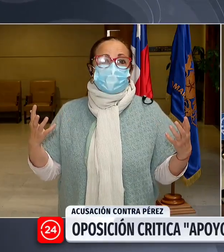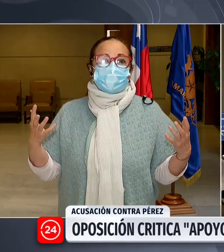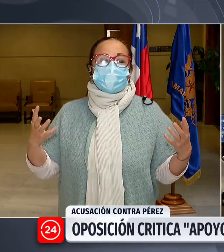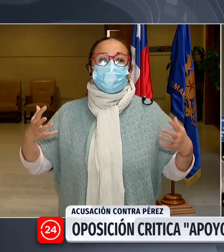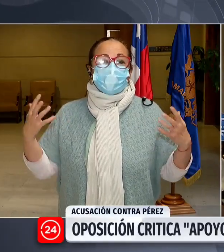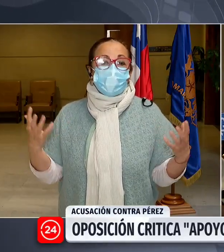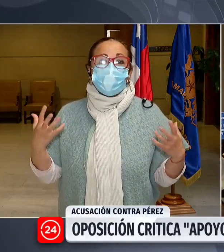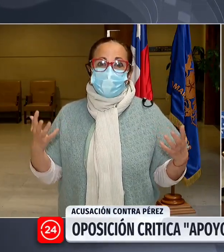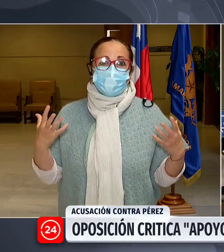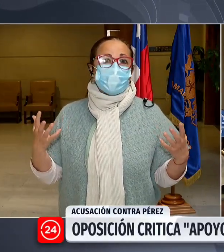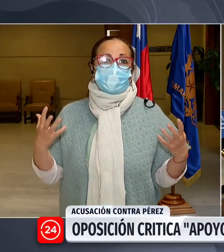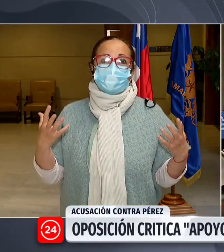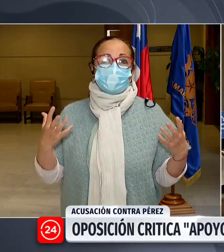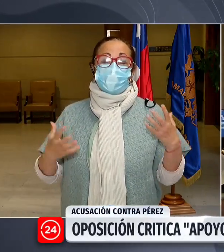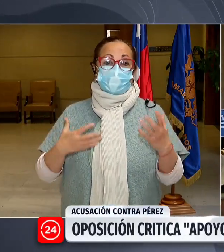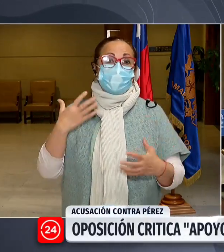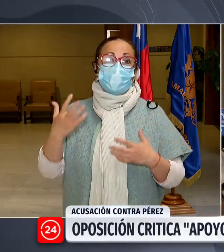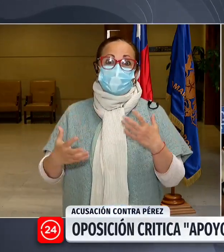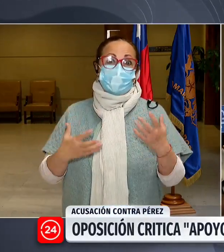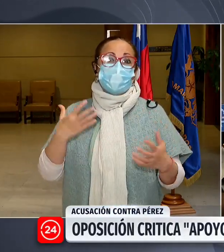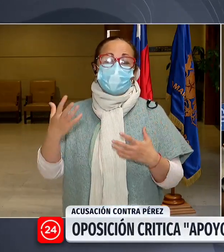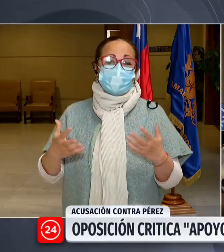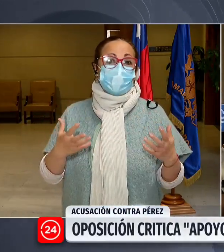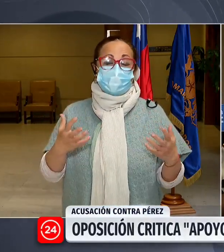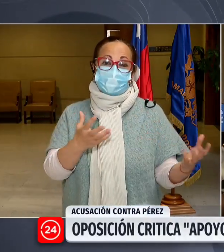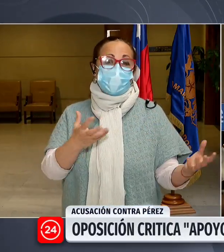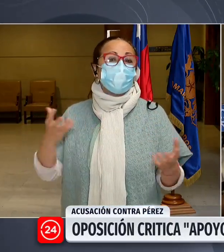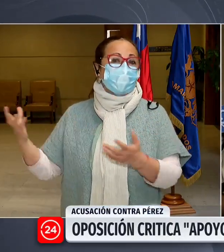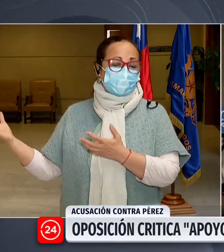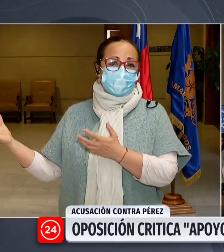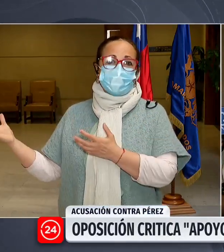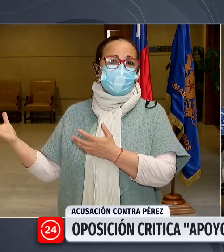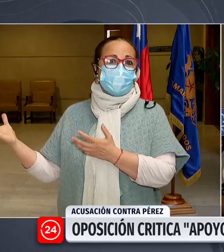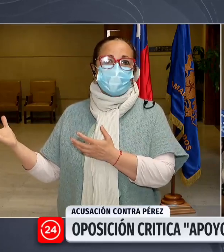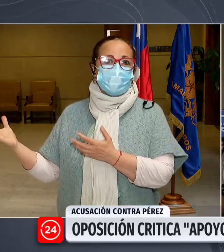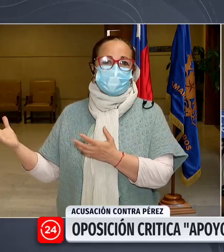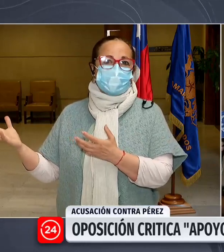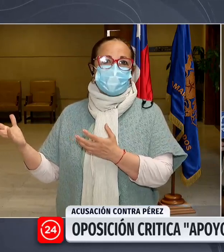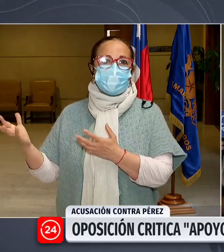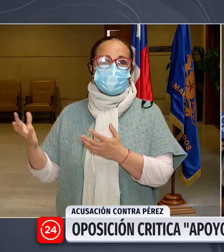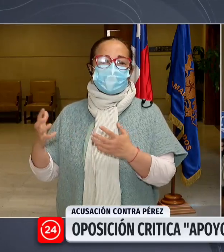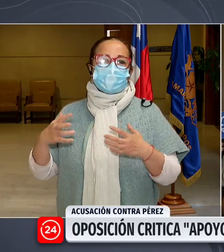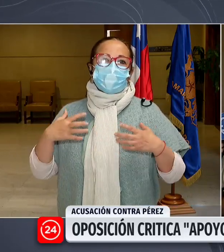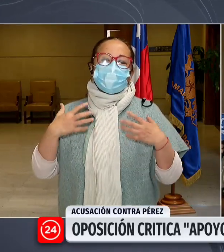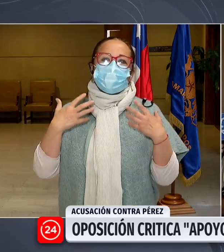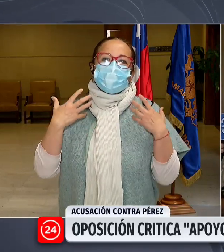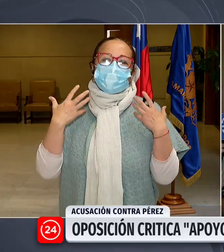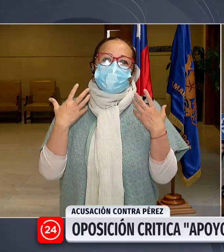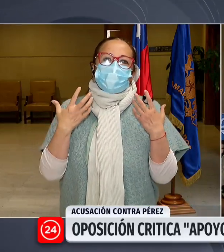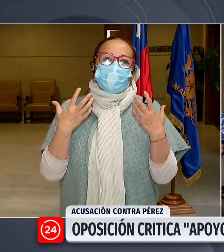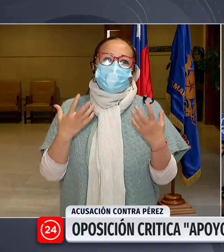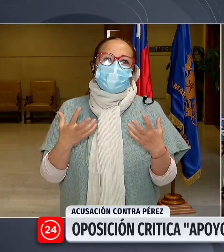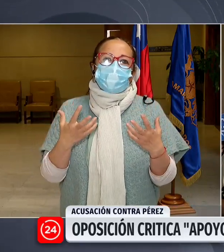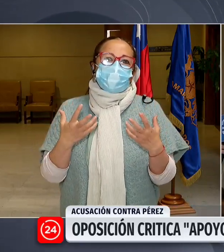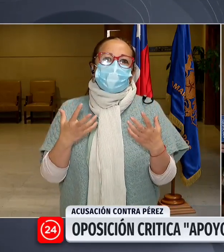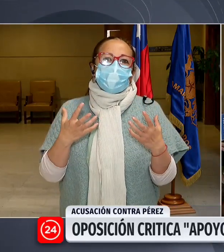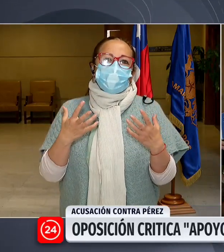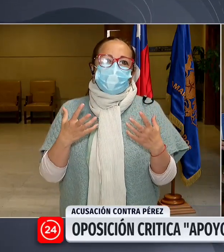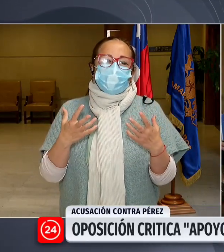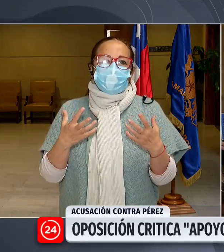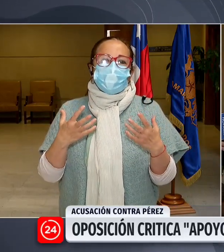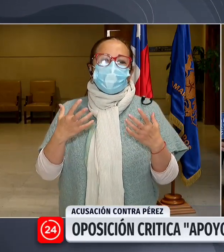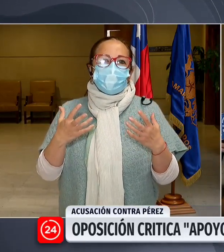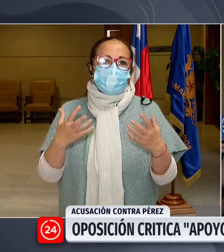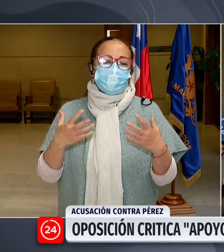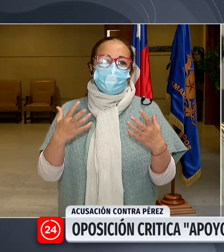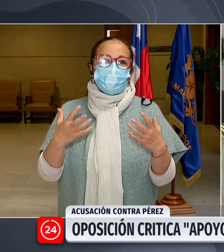son... que al final lo único que hacen es doblar la violencia. Mira lo que pasó hoy día en Puente Alto. Entonces, la complicación es